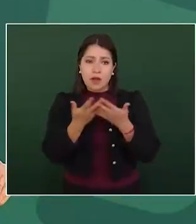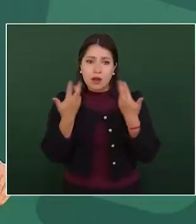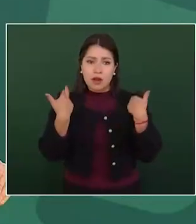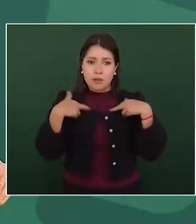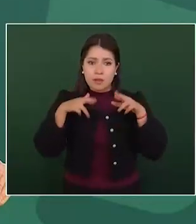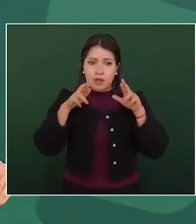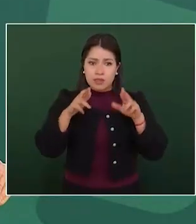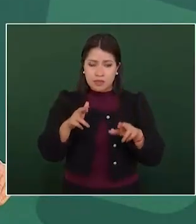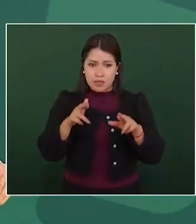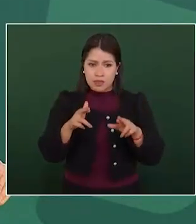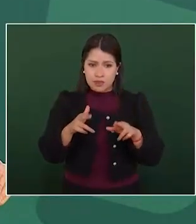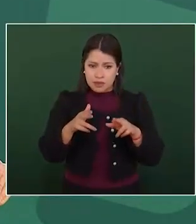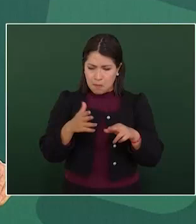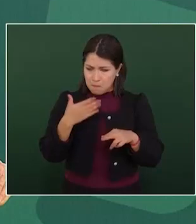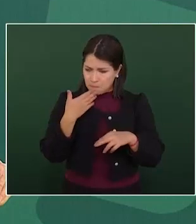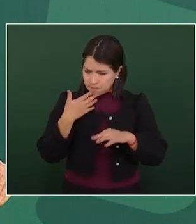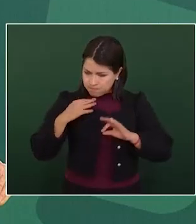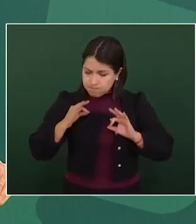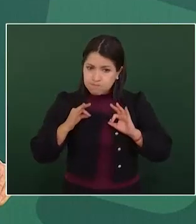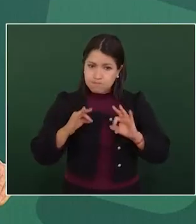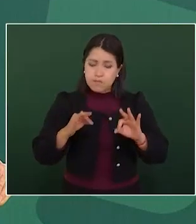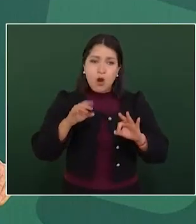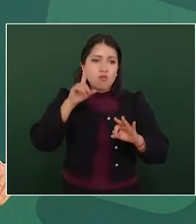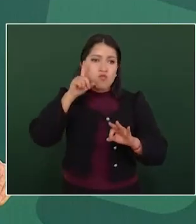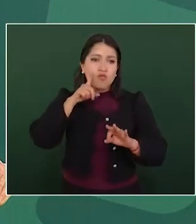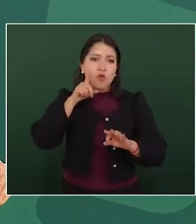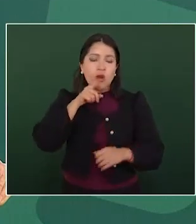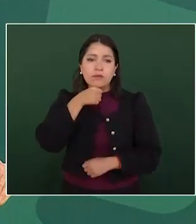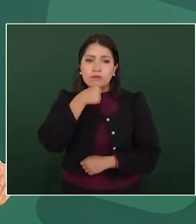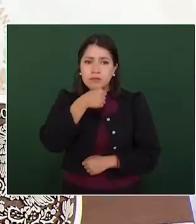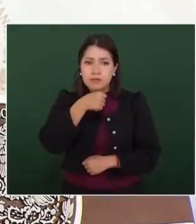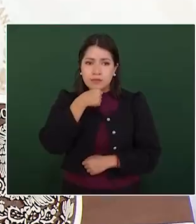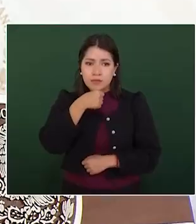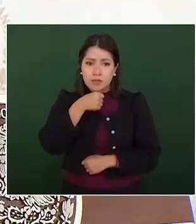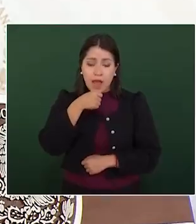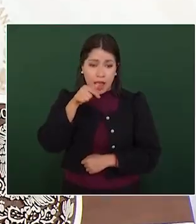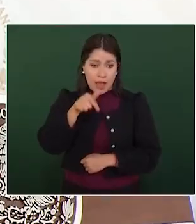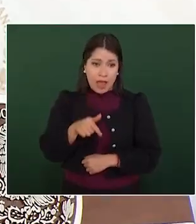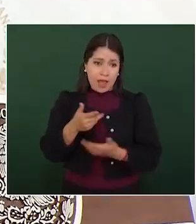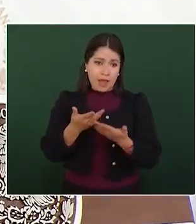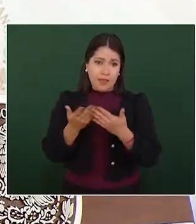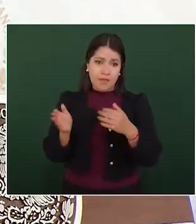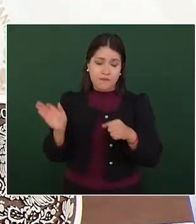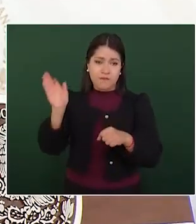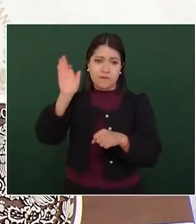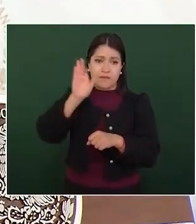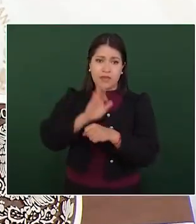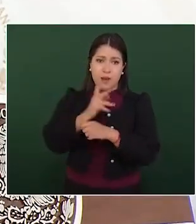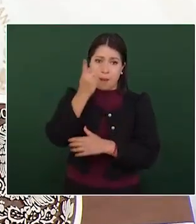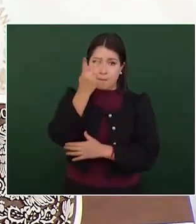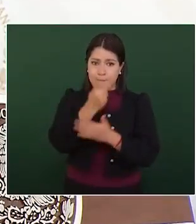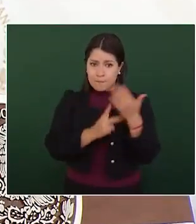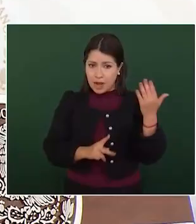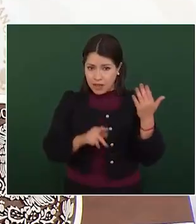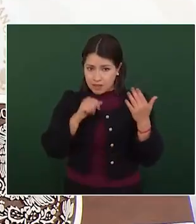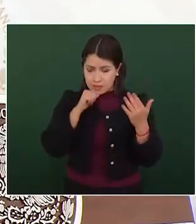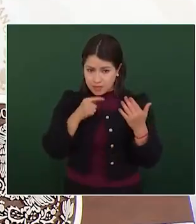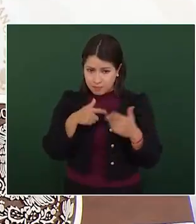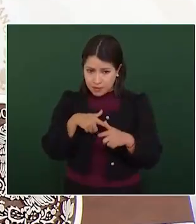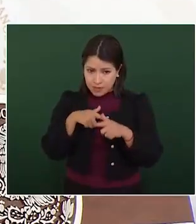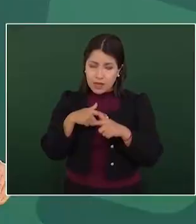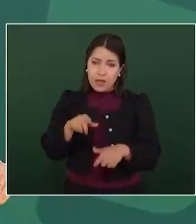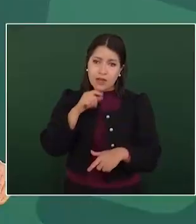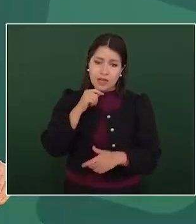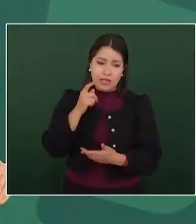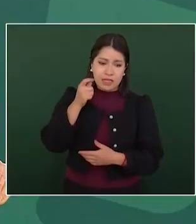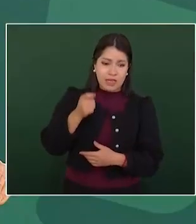al mundo con dignidad. La periodista que en la máxima tribuna del país defendió la estrategia abrazos, no balazos, no